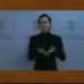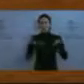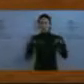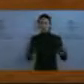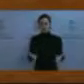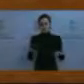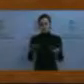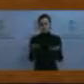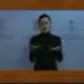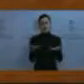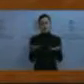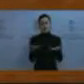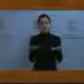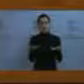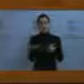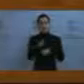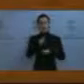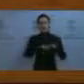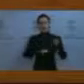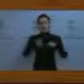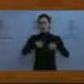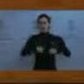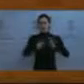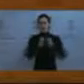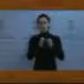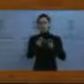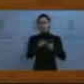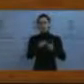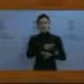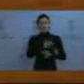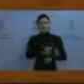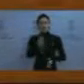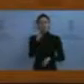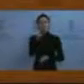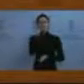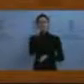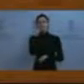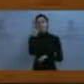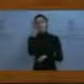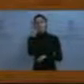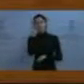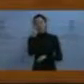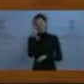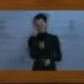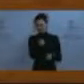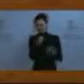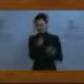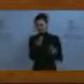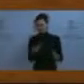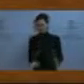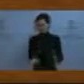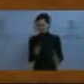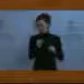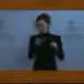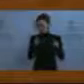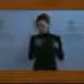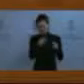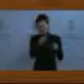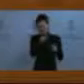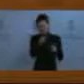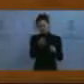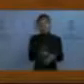conociendo datos de la gestión de SOGEPSA interna que son absolutamente, desde nuestro punto de vista, vergonzosos,